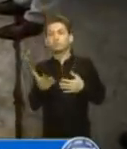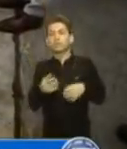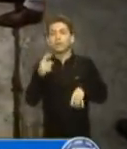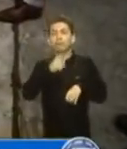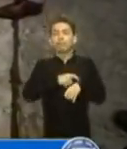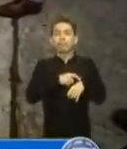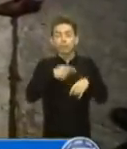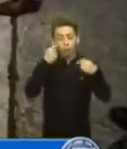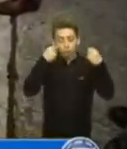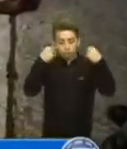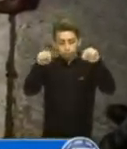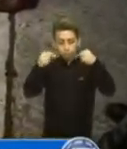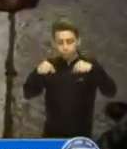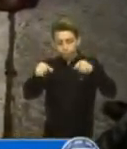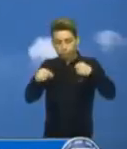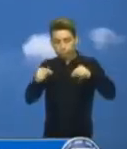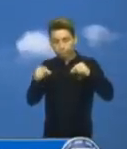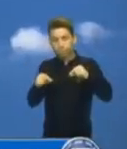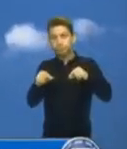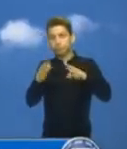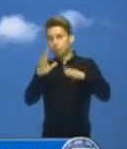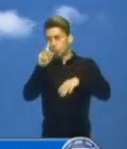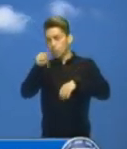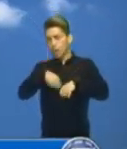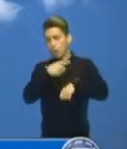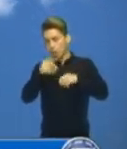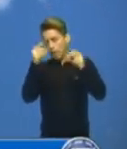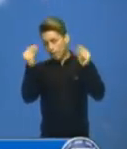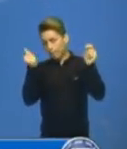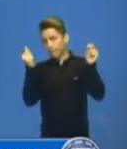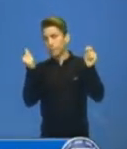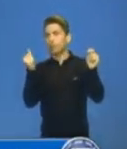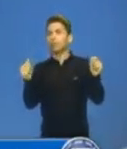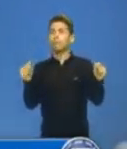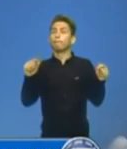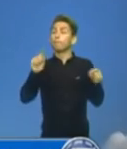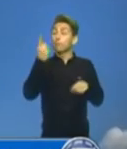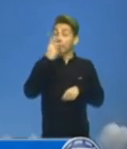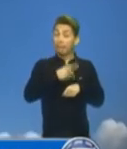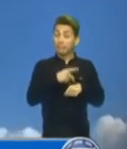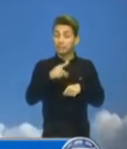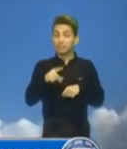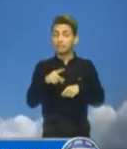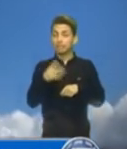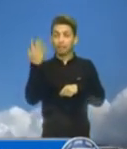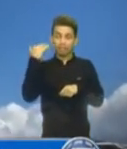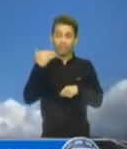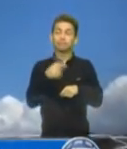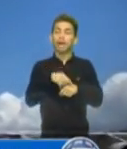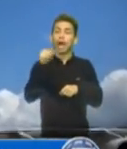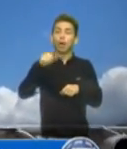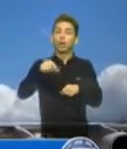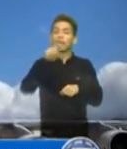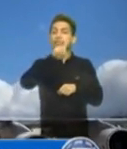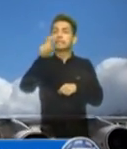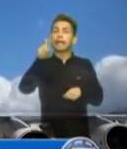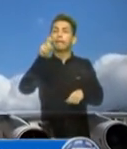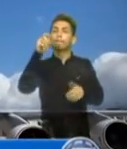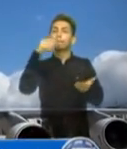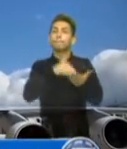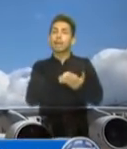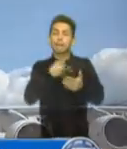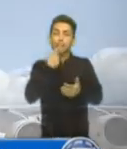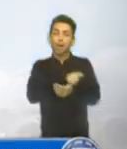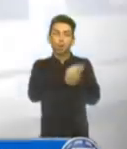chequeo ha sido menor a una hora. El primer lote de 100.000 vacunas Sputnik saldrá de Rusia el lunes y se espera que arribe